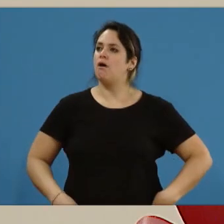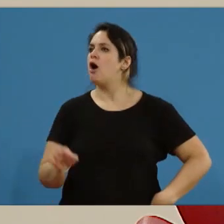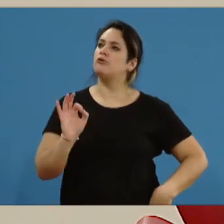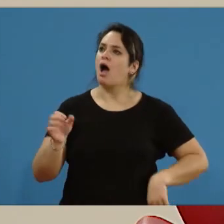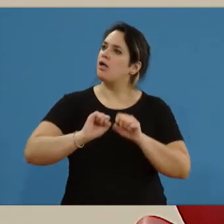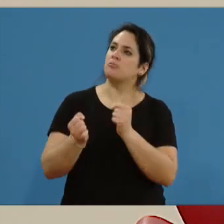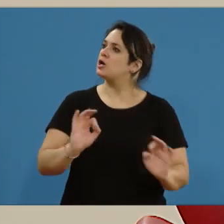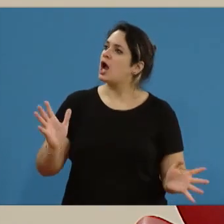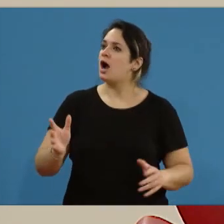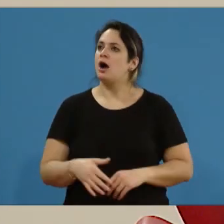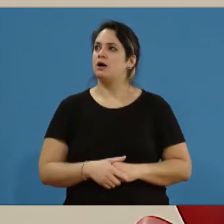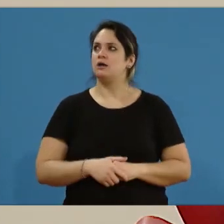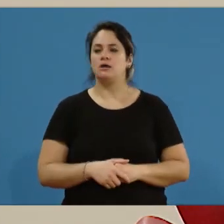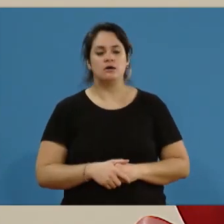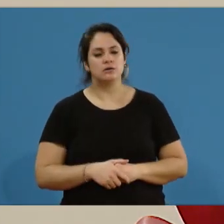rompí nada.